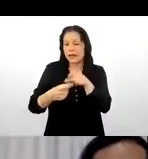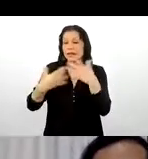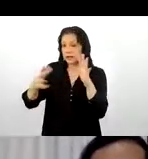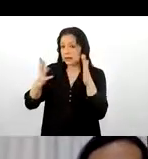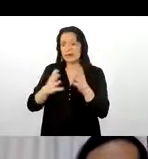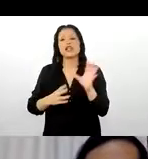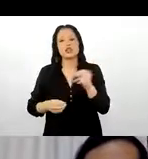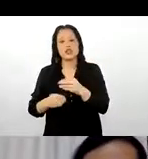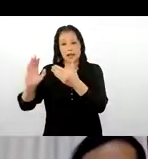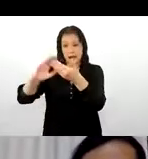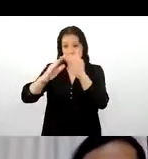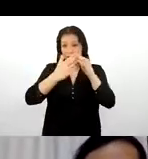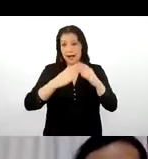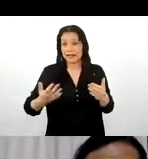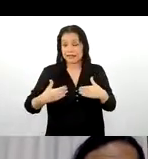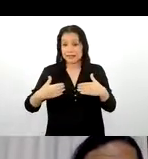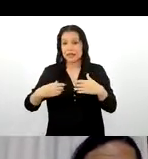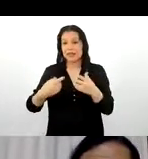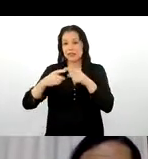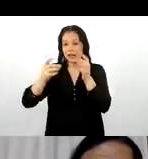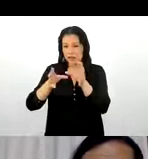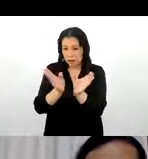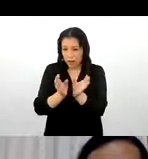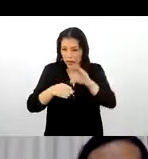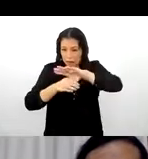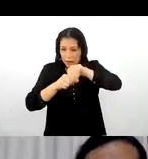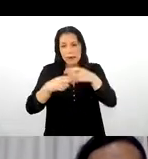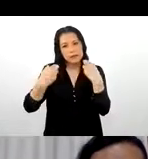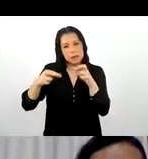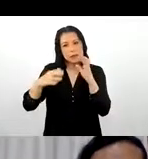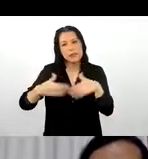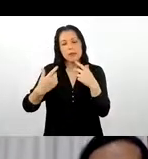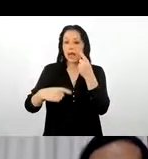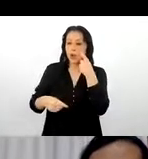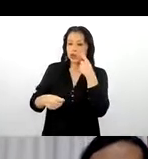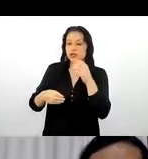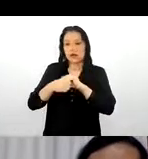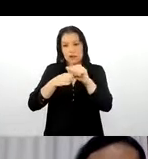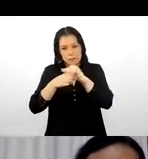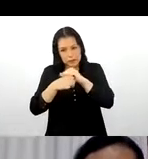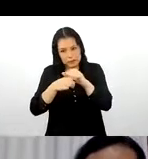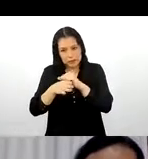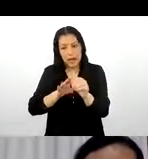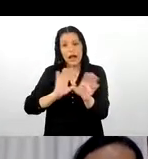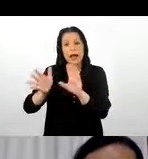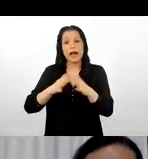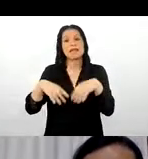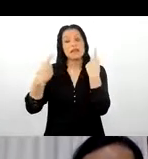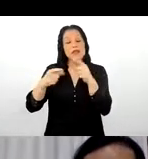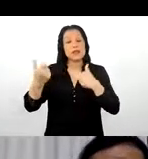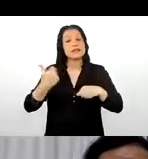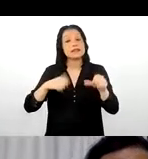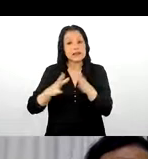todas las viviendas tienen talleres artesanales de cerámica y te permiten poder conocer, practicar, poder desarrollar esas actividades muy,